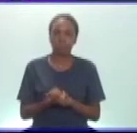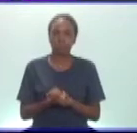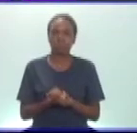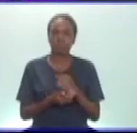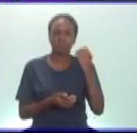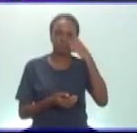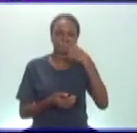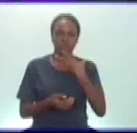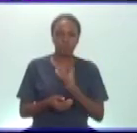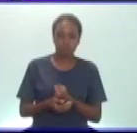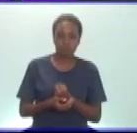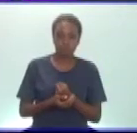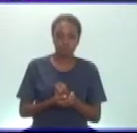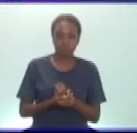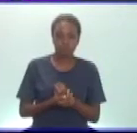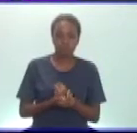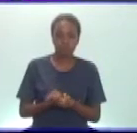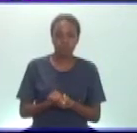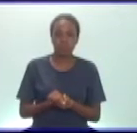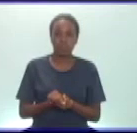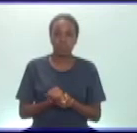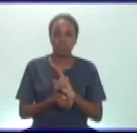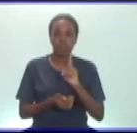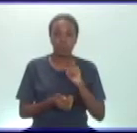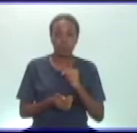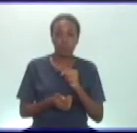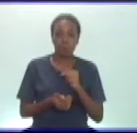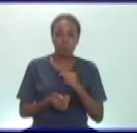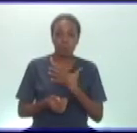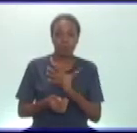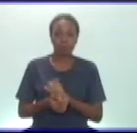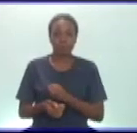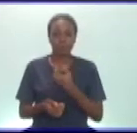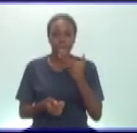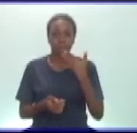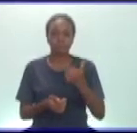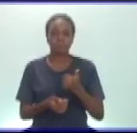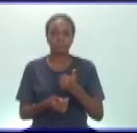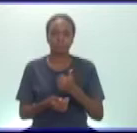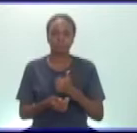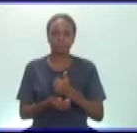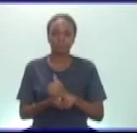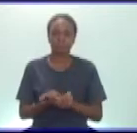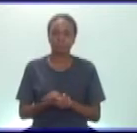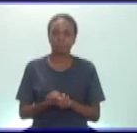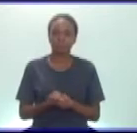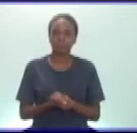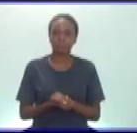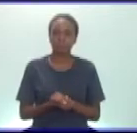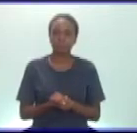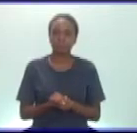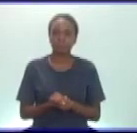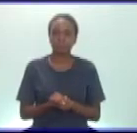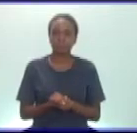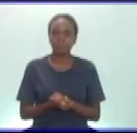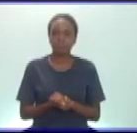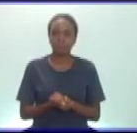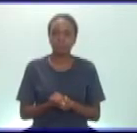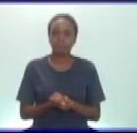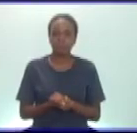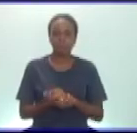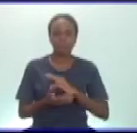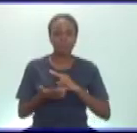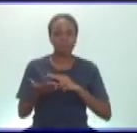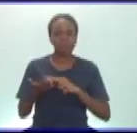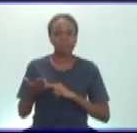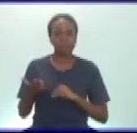rudos, pero con sentimientos tiernos y nobles. Vamos a hacer la revisión de este